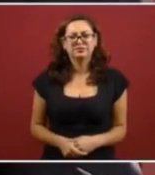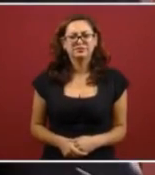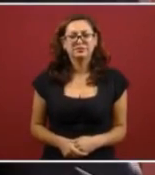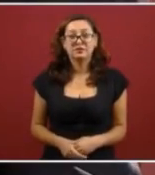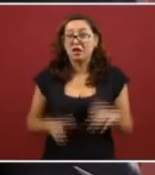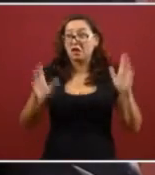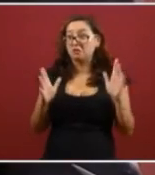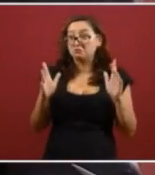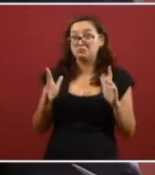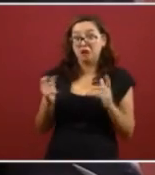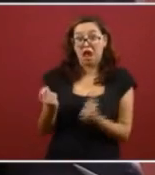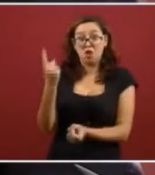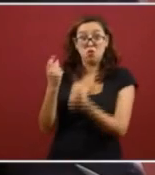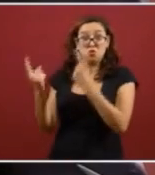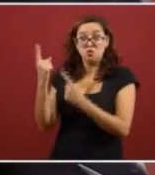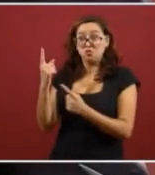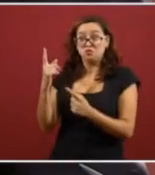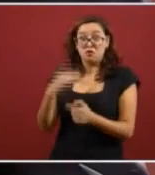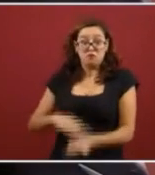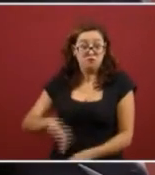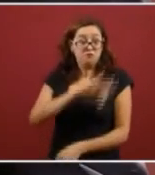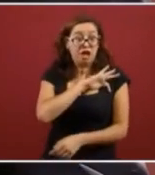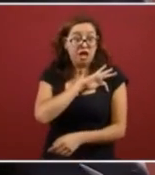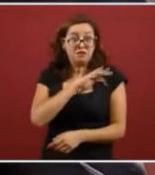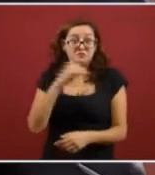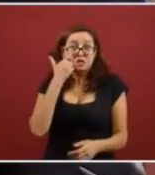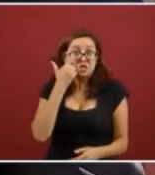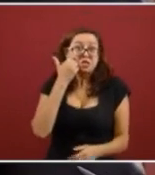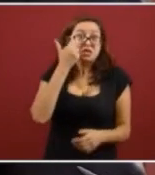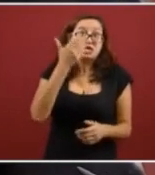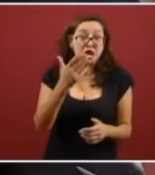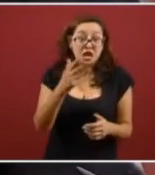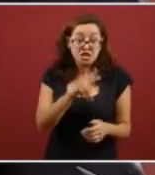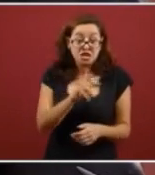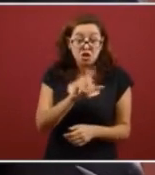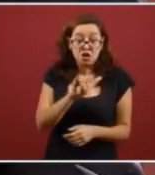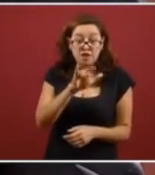defiendan ese dogma. Defend that dogma. Allá ellos.